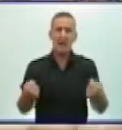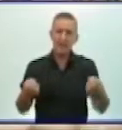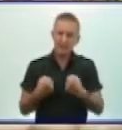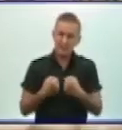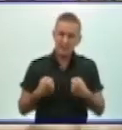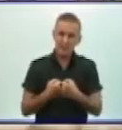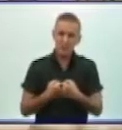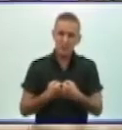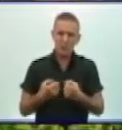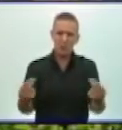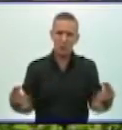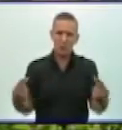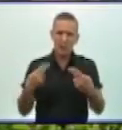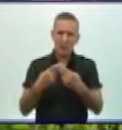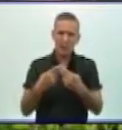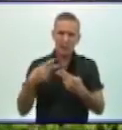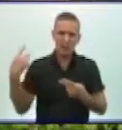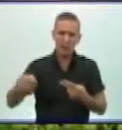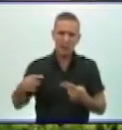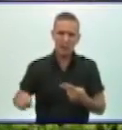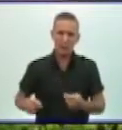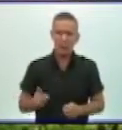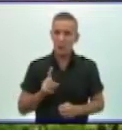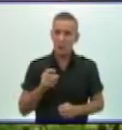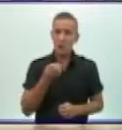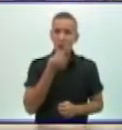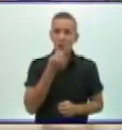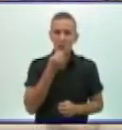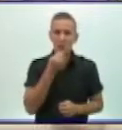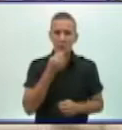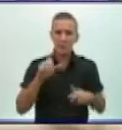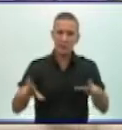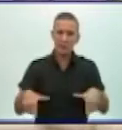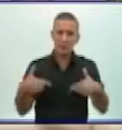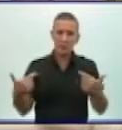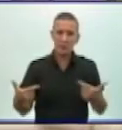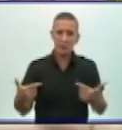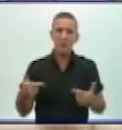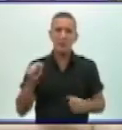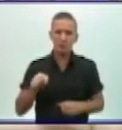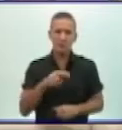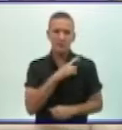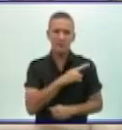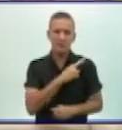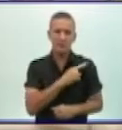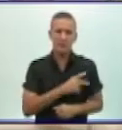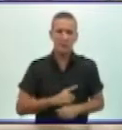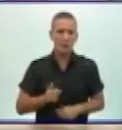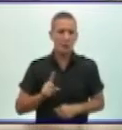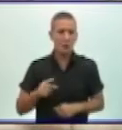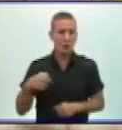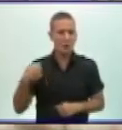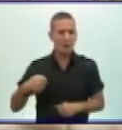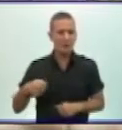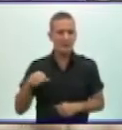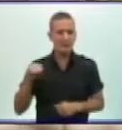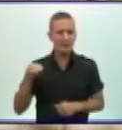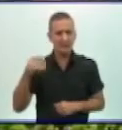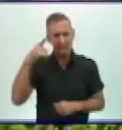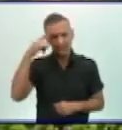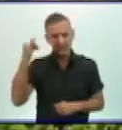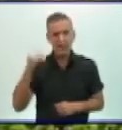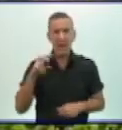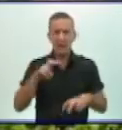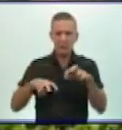claro. Si no podías con esa responsabilidad, no debiste decir que sí. Tienes razón, ahora lo sé. Hay que buscar a alguien que se comprometa de